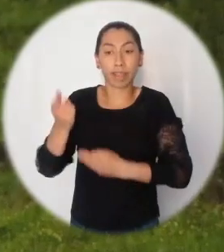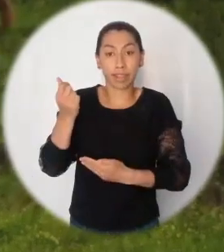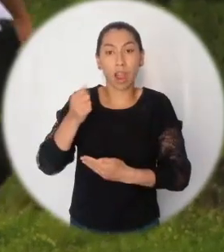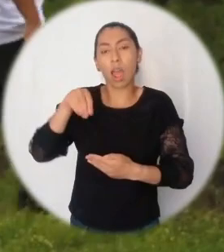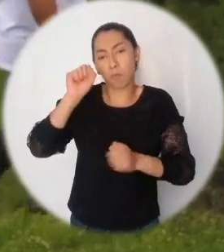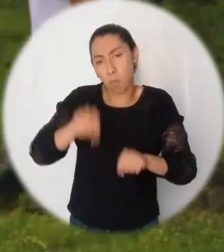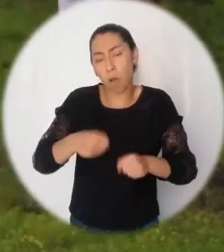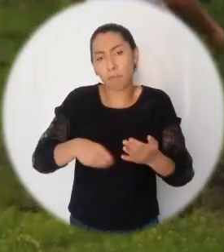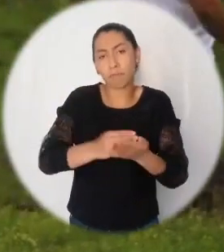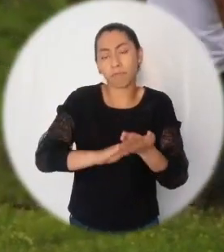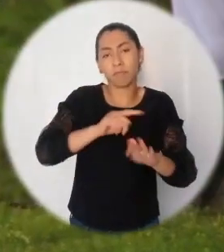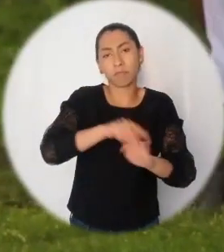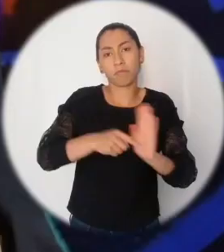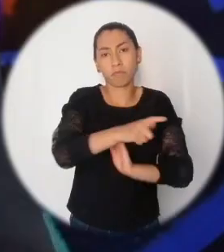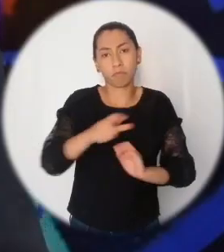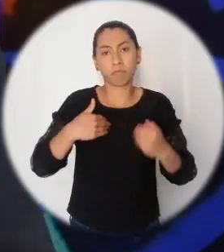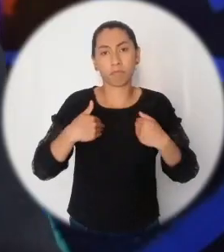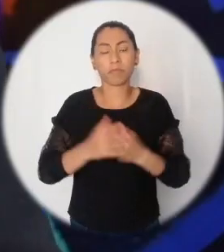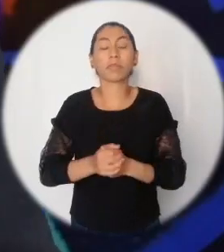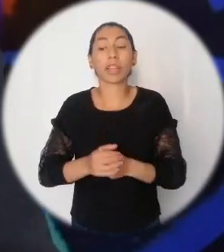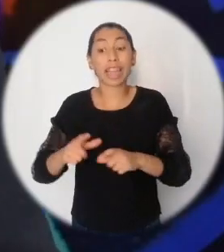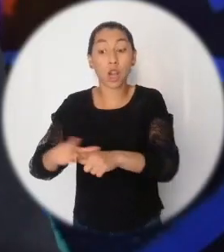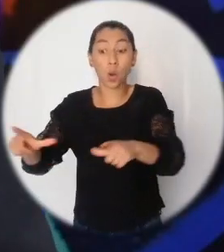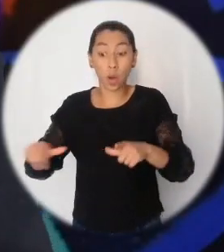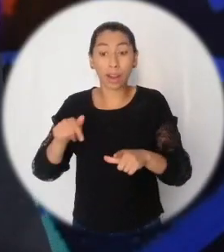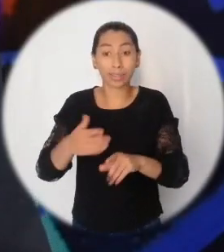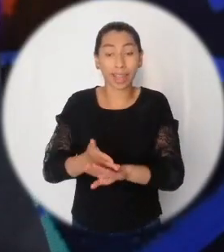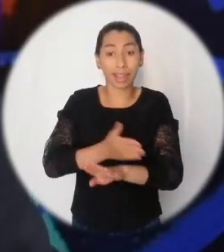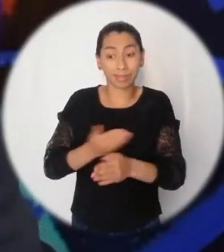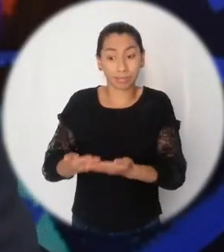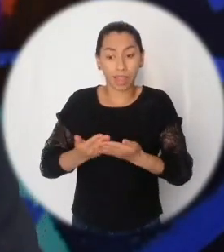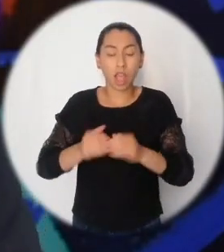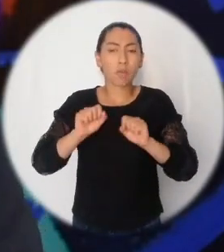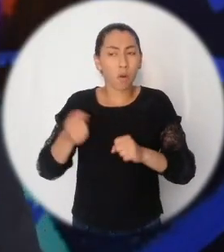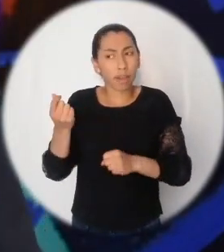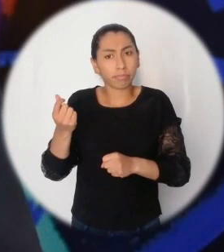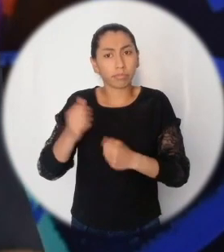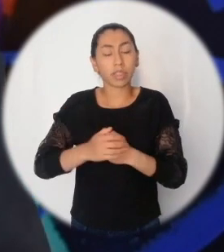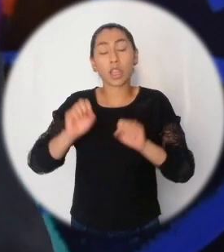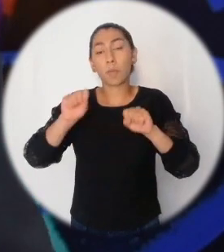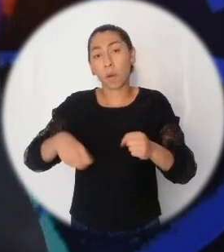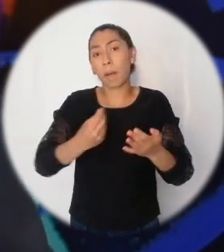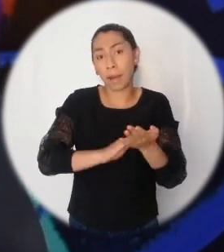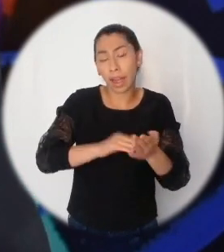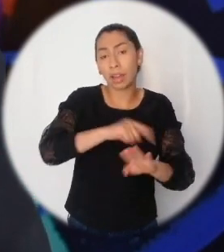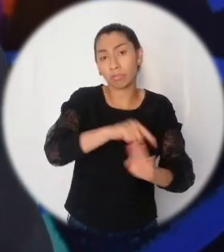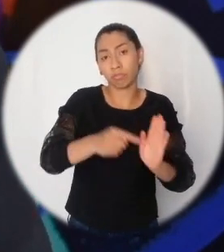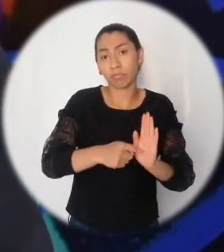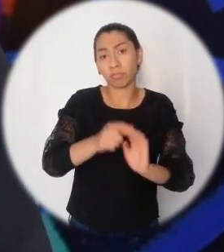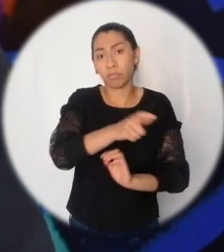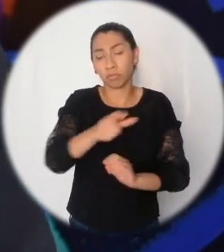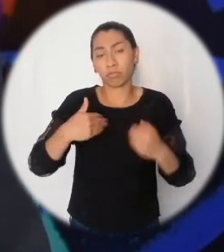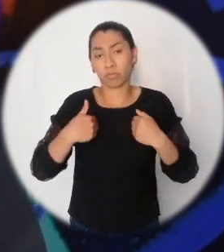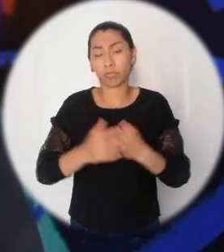reparar a las víctimas. Necesitamos que esos bienes que nos entregaron nos permitan hacer la monetización, poderle llegar y poderle